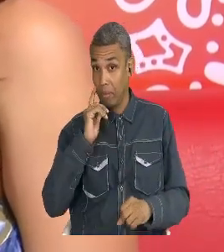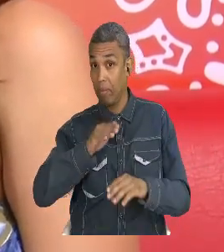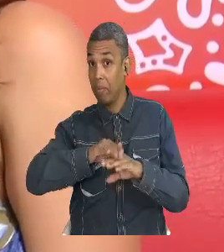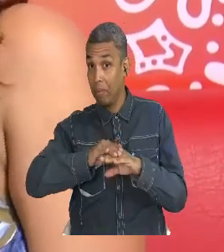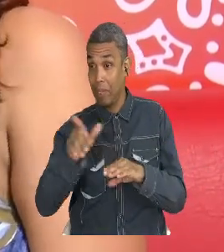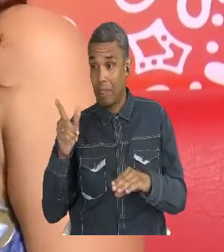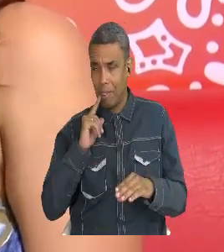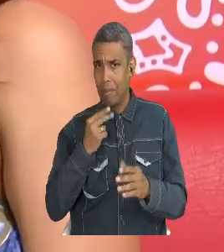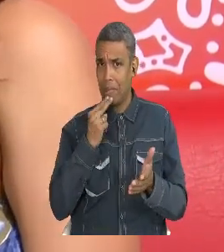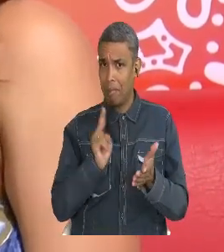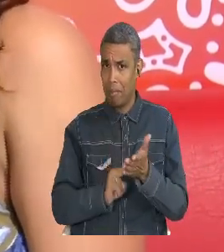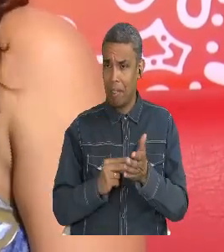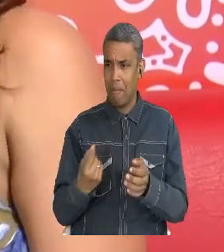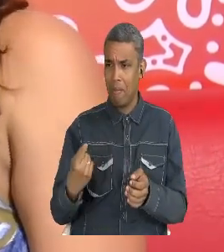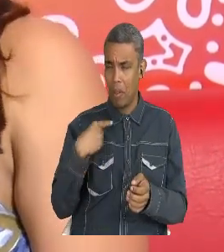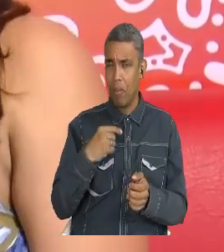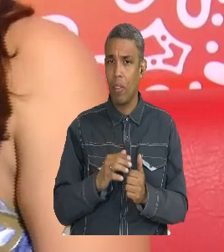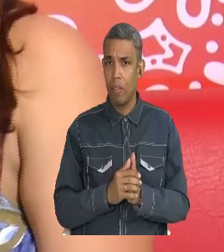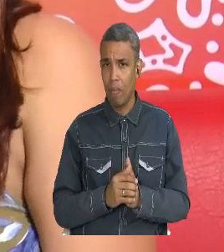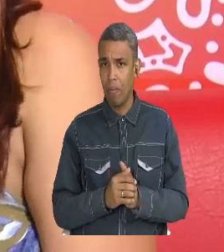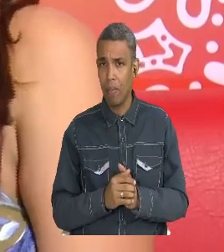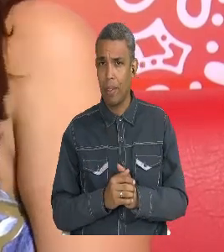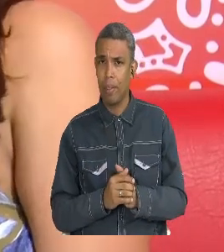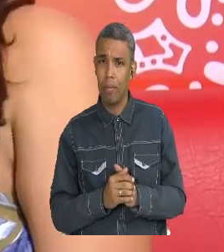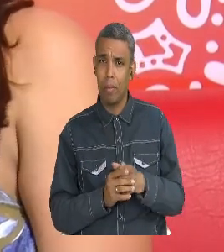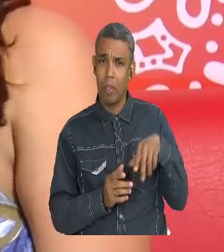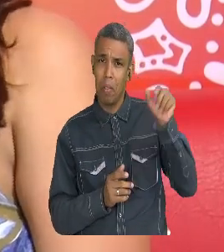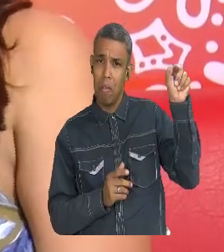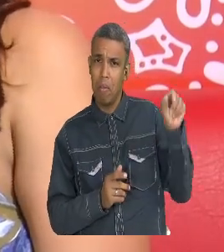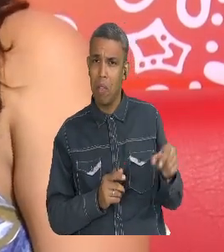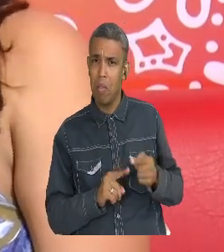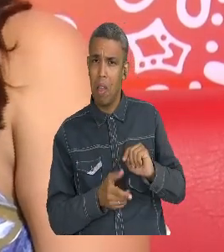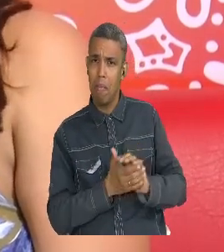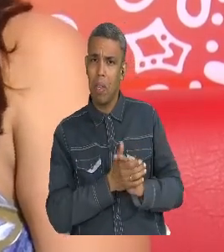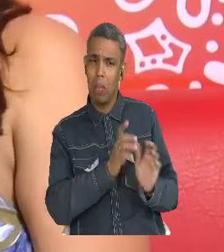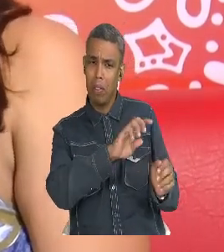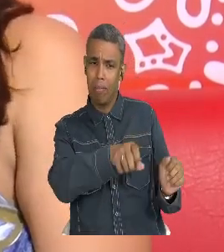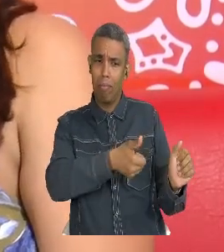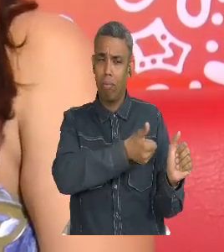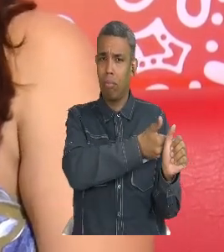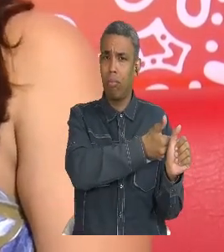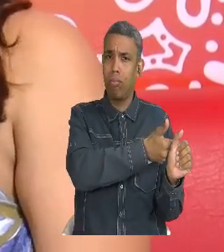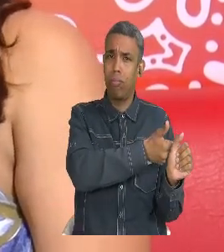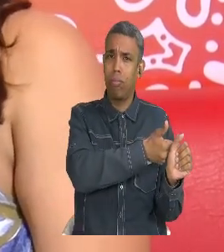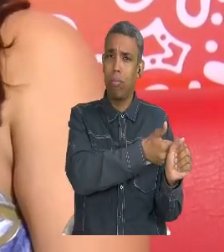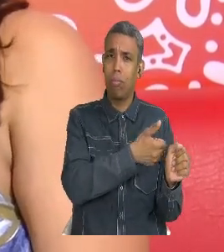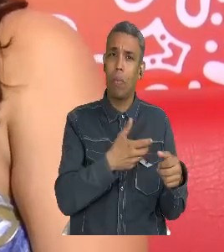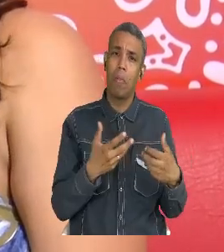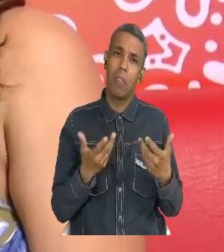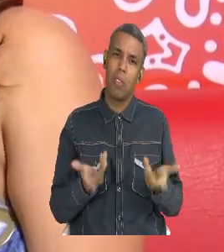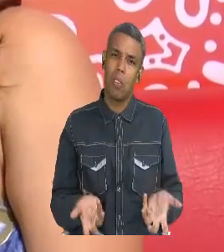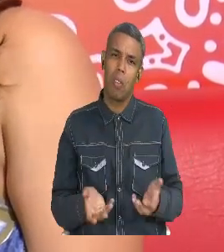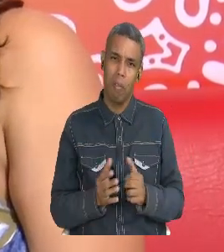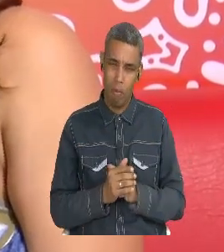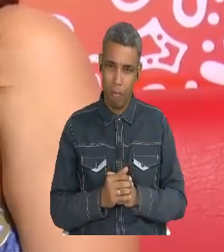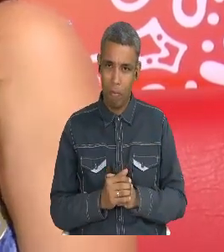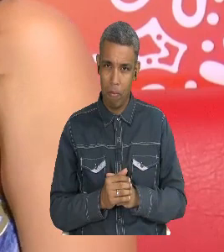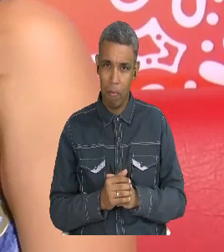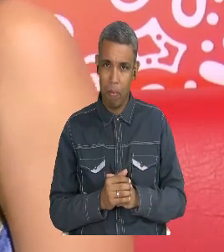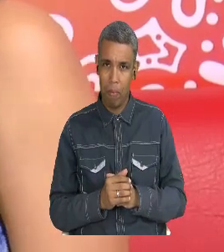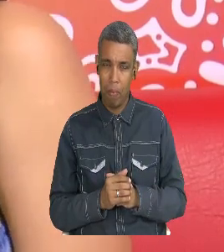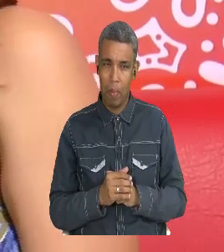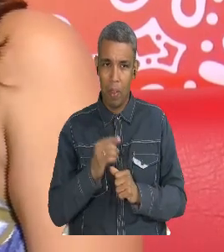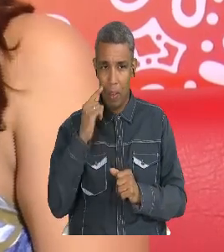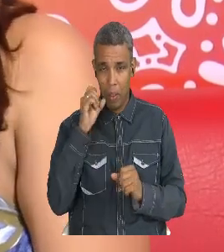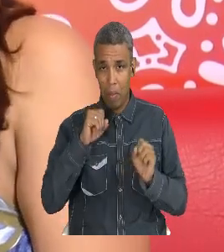diciendo la señora, que prestaron a terceros. ¿Cómo pueden constituir este patrimonio familiar? Este patrimonio familiar lo solicita ya